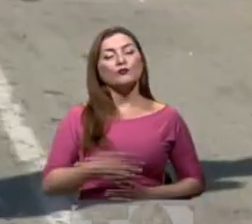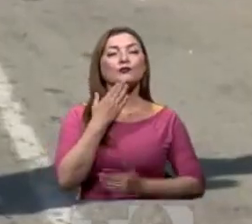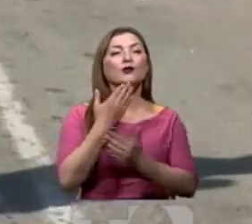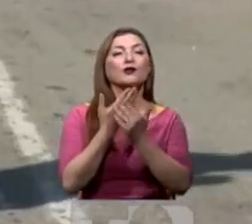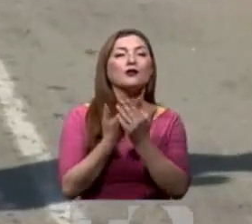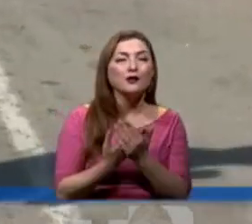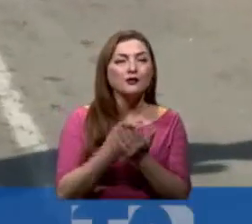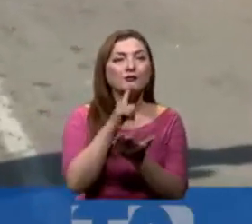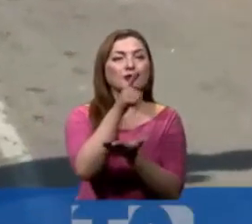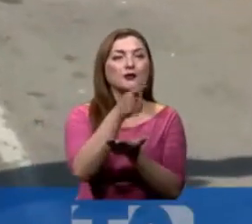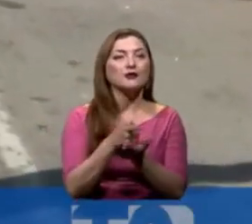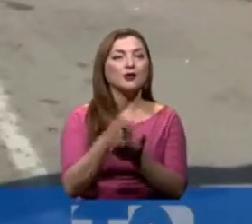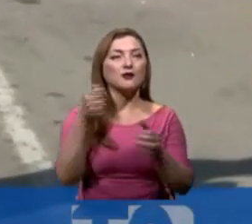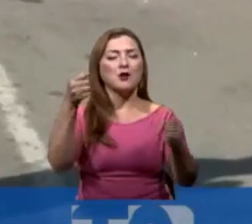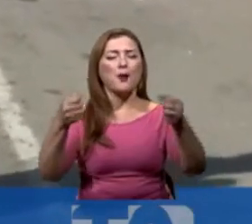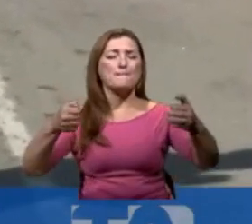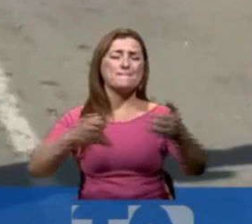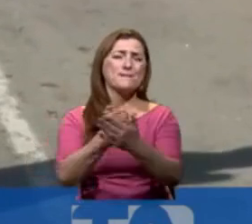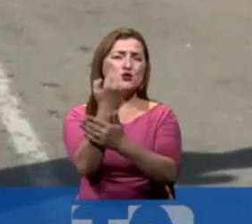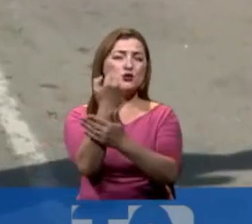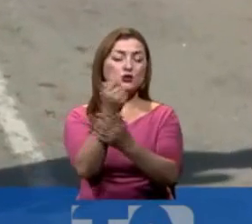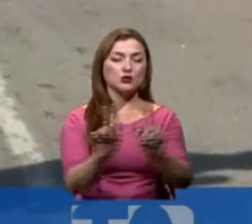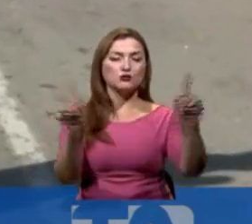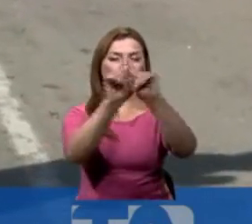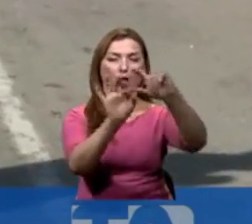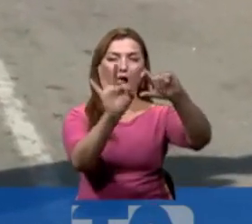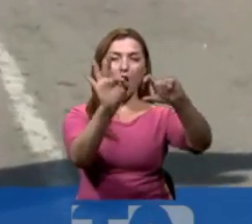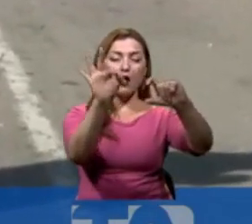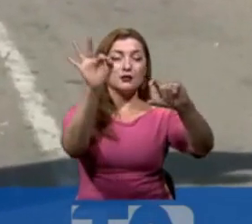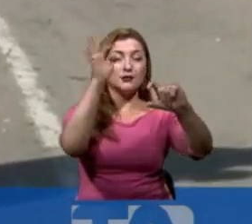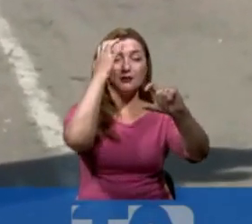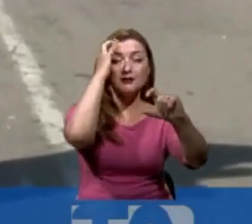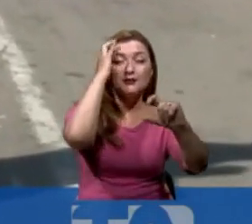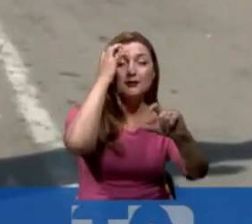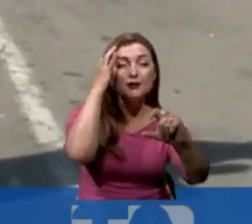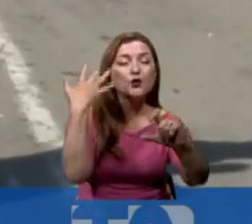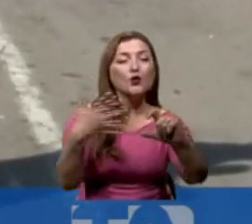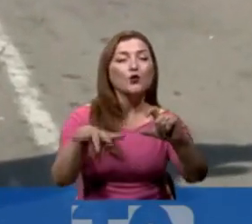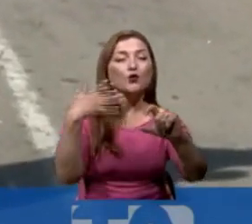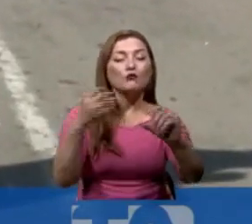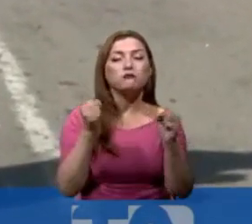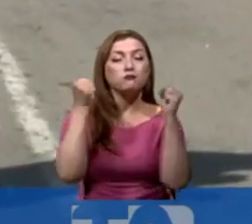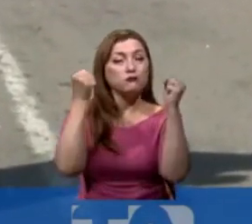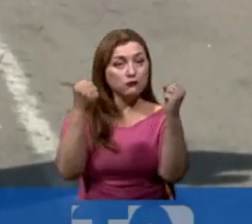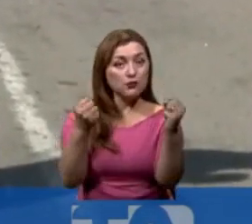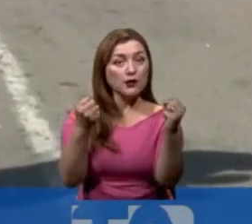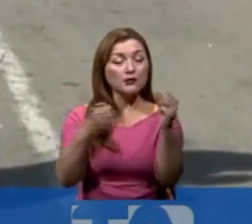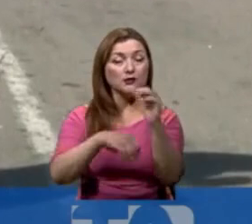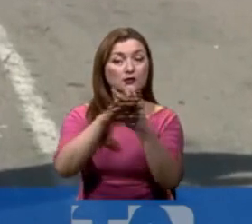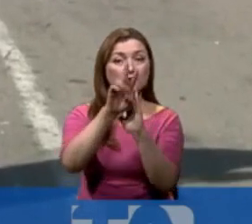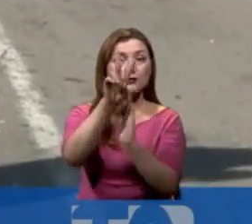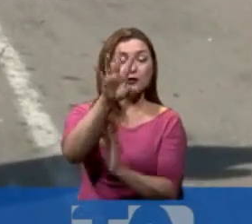Gracias, chicas. Así es, las cifras preocupan, las cifras alarman, pero sobre todo las cifras generan preocupación. Son más